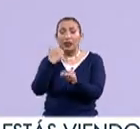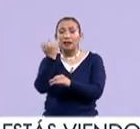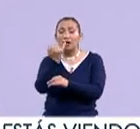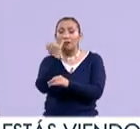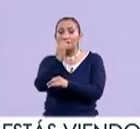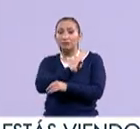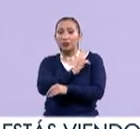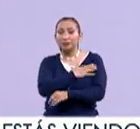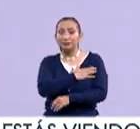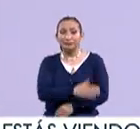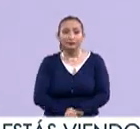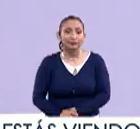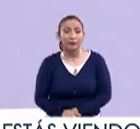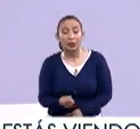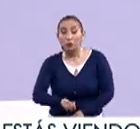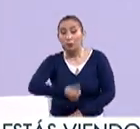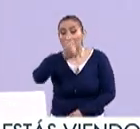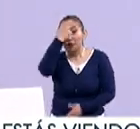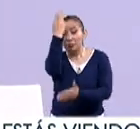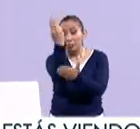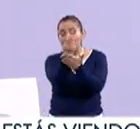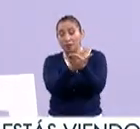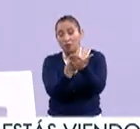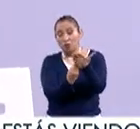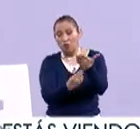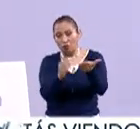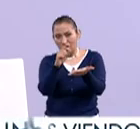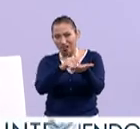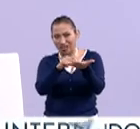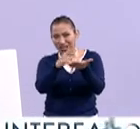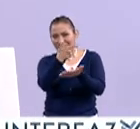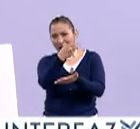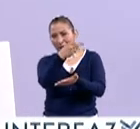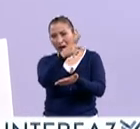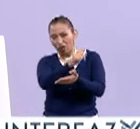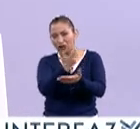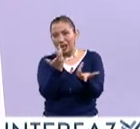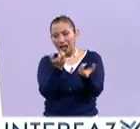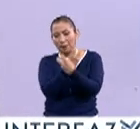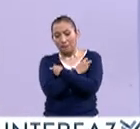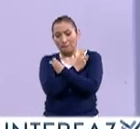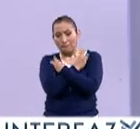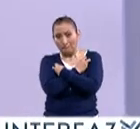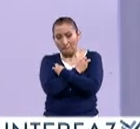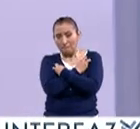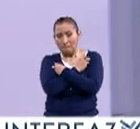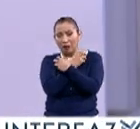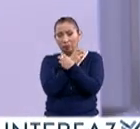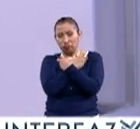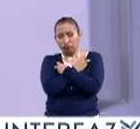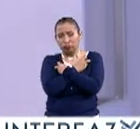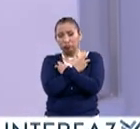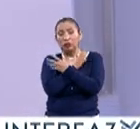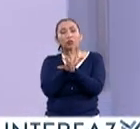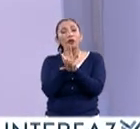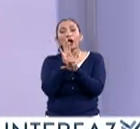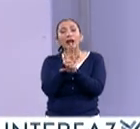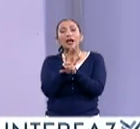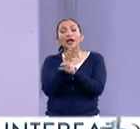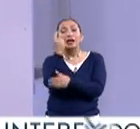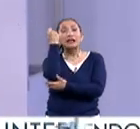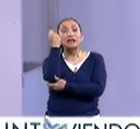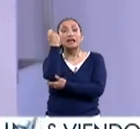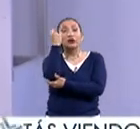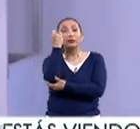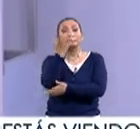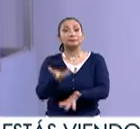idioma. Entonces, su primer dibujo, su primer grabado de las calaveras es justamente Don Quijote de la